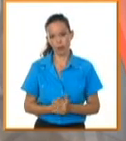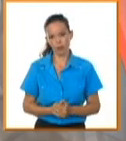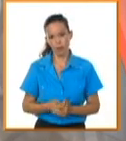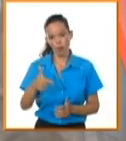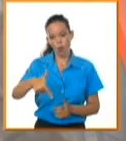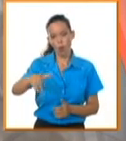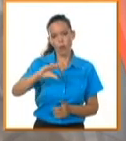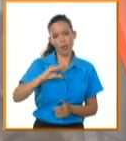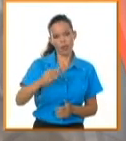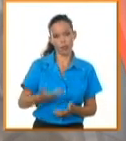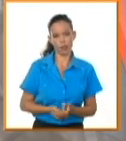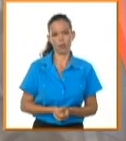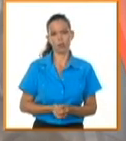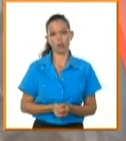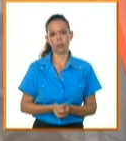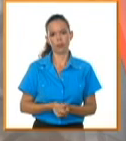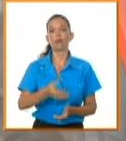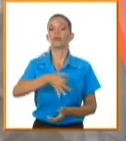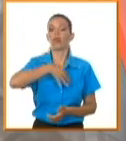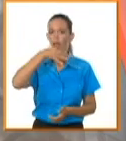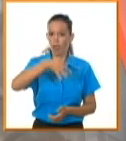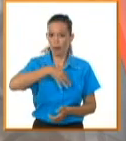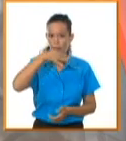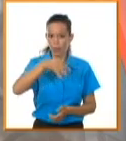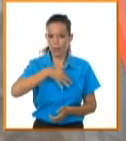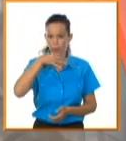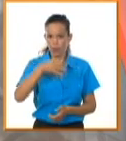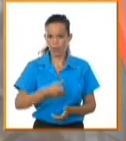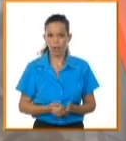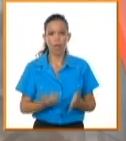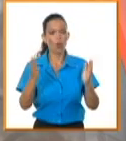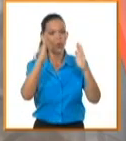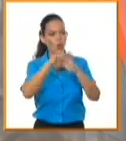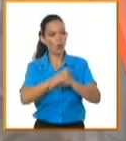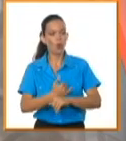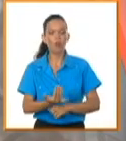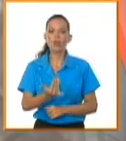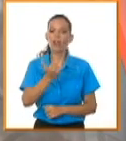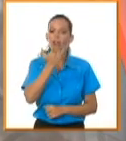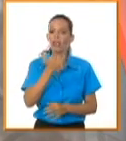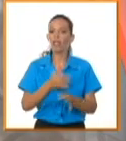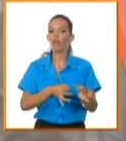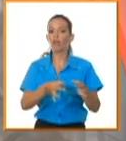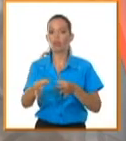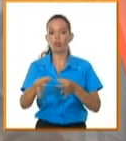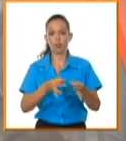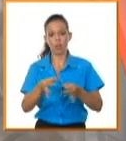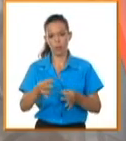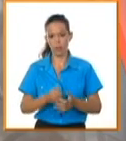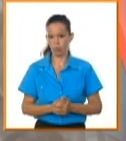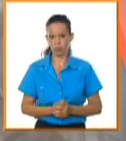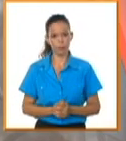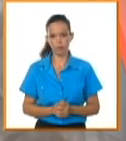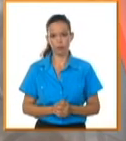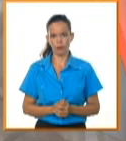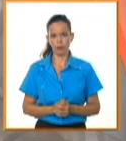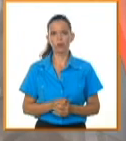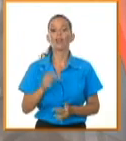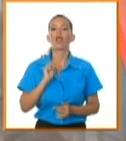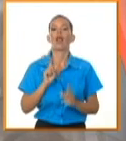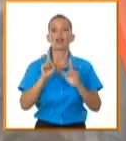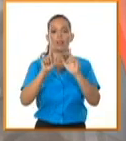Randy que no se afecta la el funcionamiento la entidad la entidad le tenemos